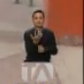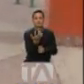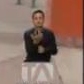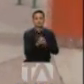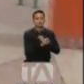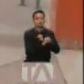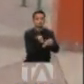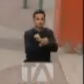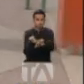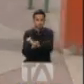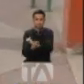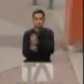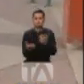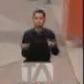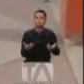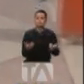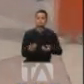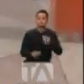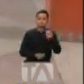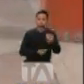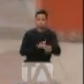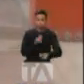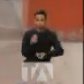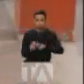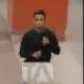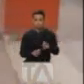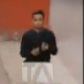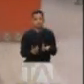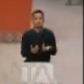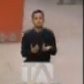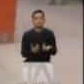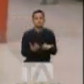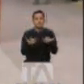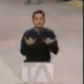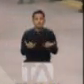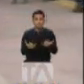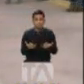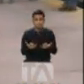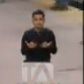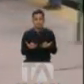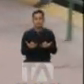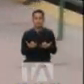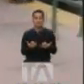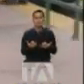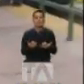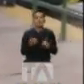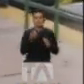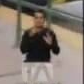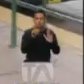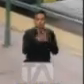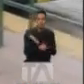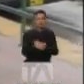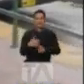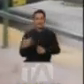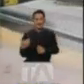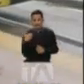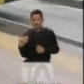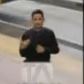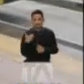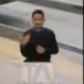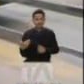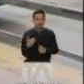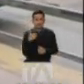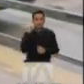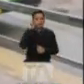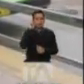Básicamente, la empresa pública metropolitana de transporte lo que hace es receptar quejas por parte de aquellas mujeres